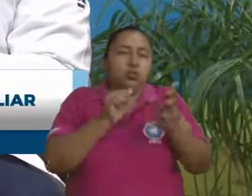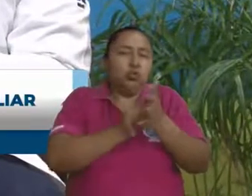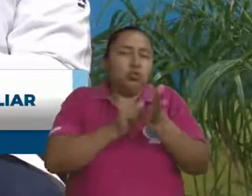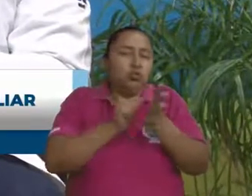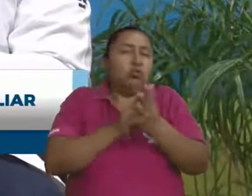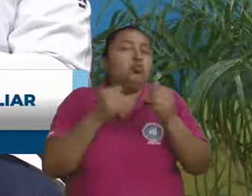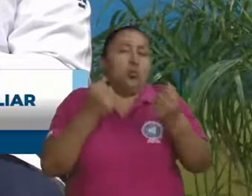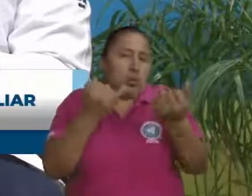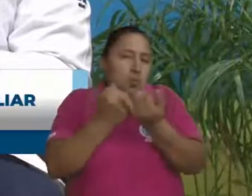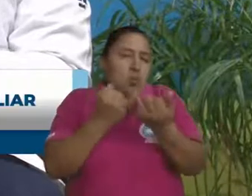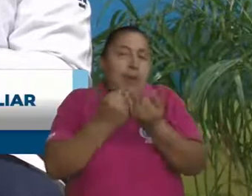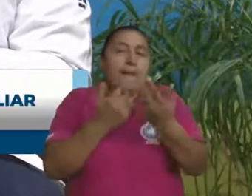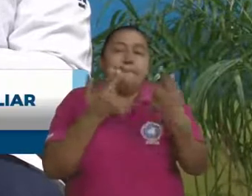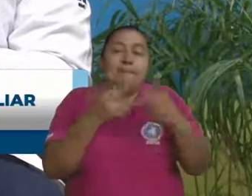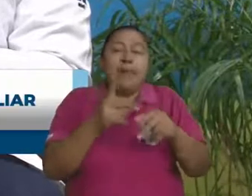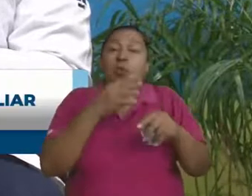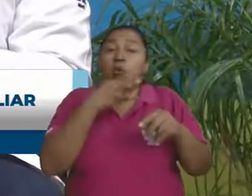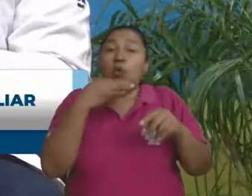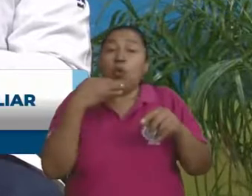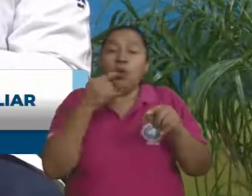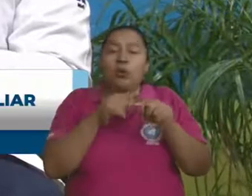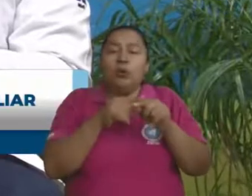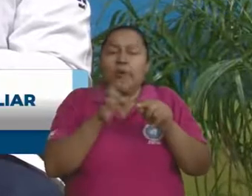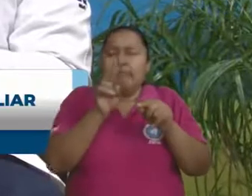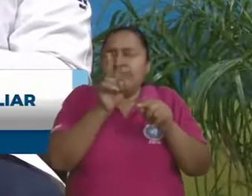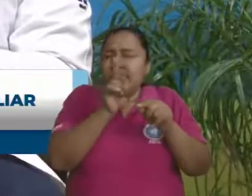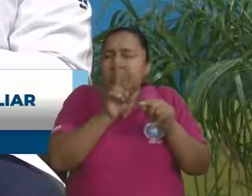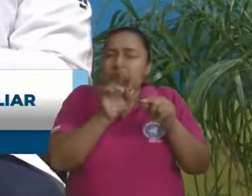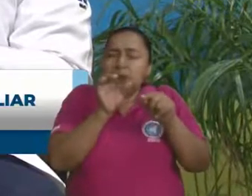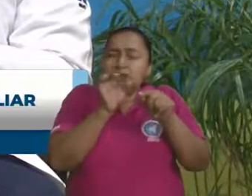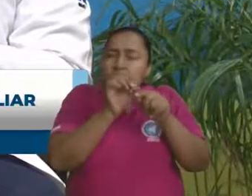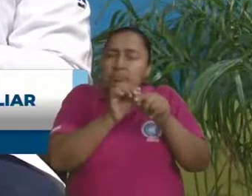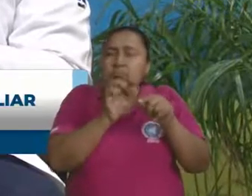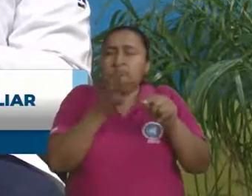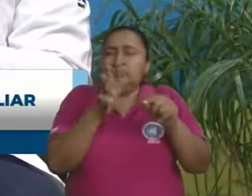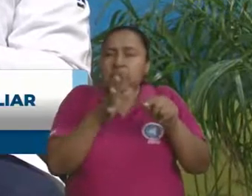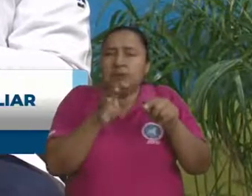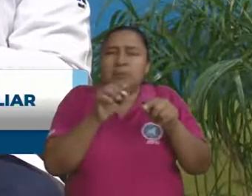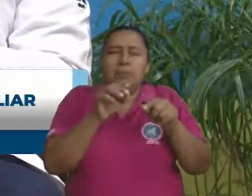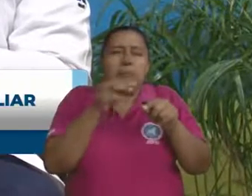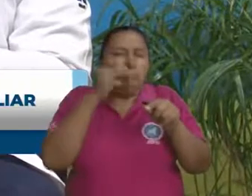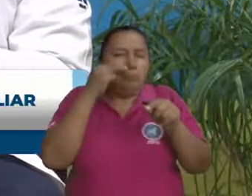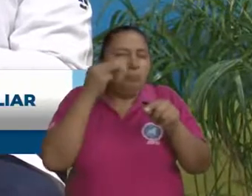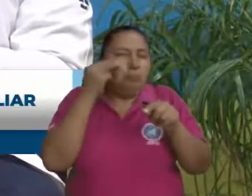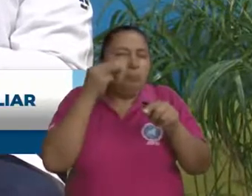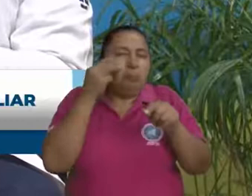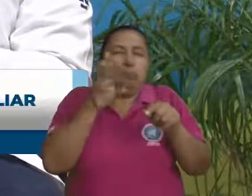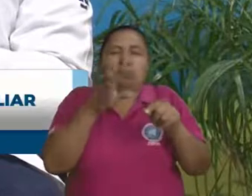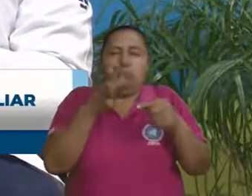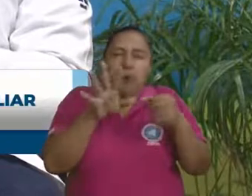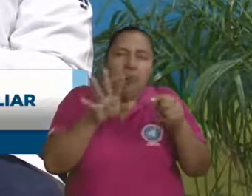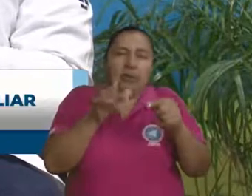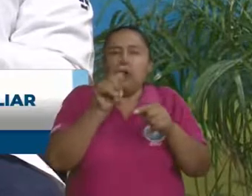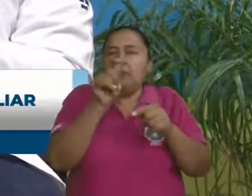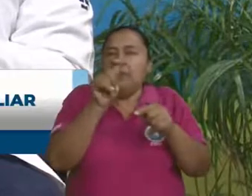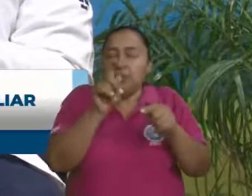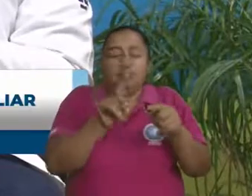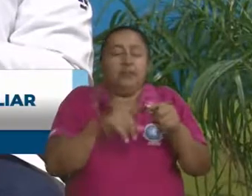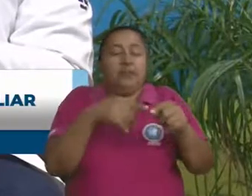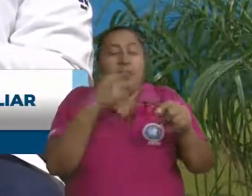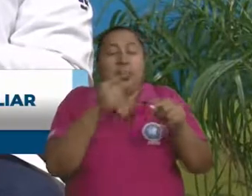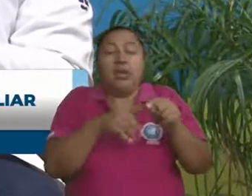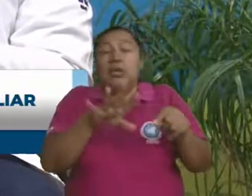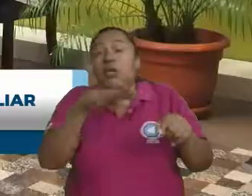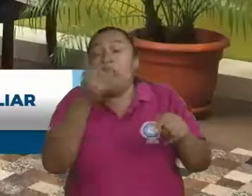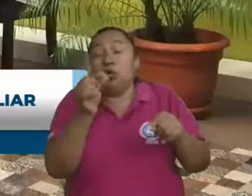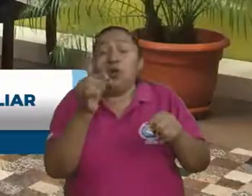también, pero el color es un poco más oscuro, ya, o cálculos marrones le llaman algunos. Y existen los cálculos de